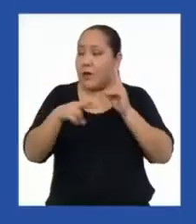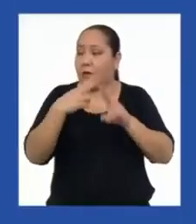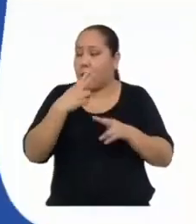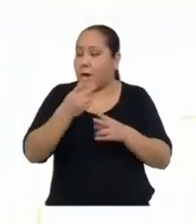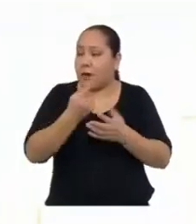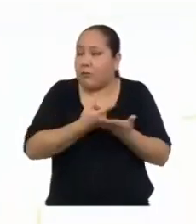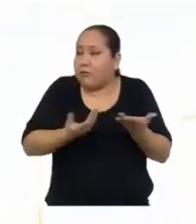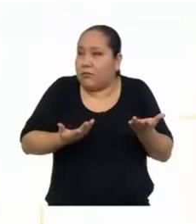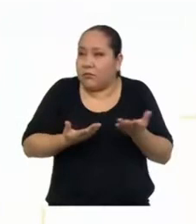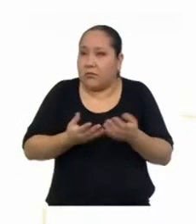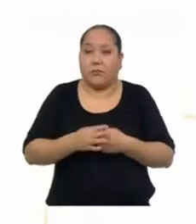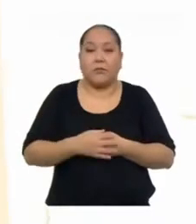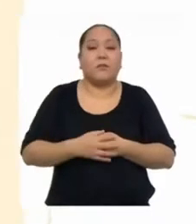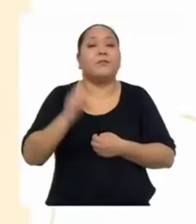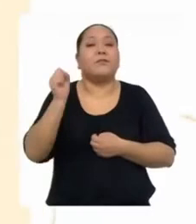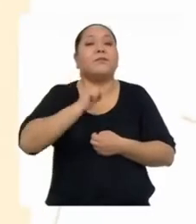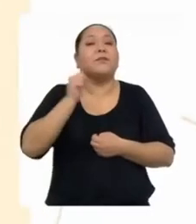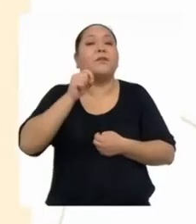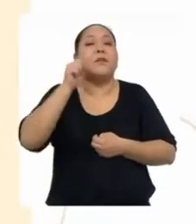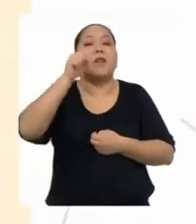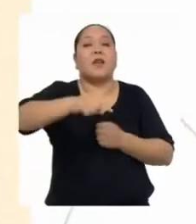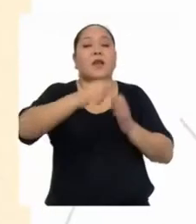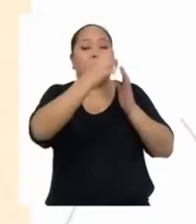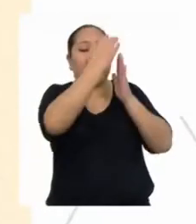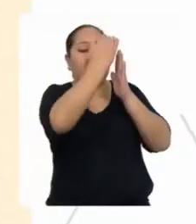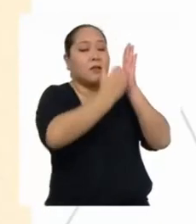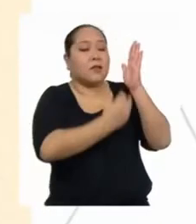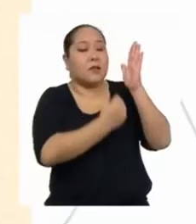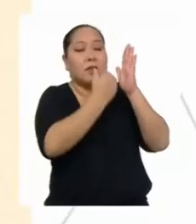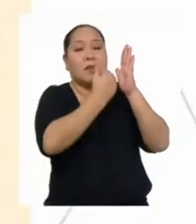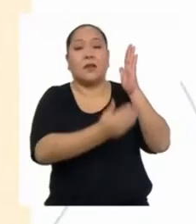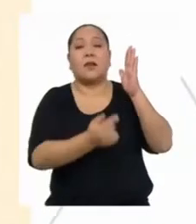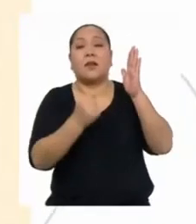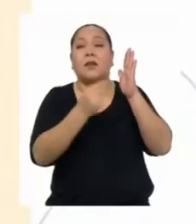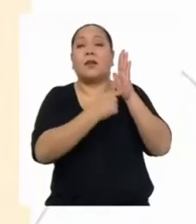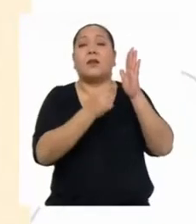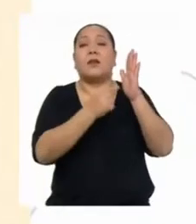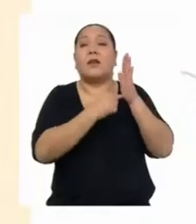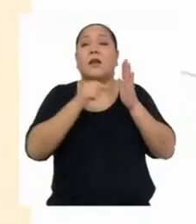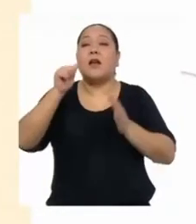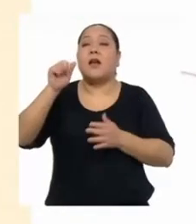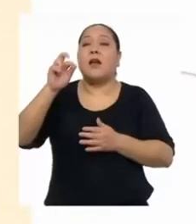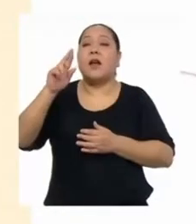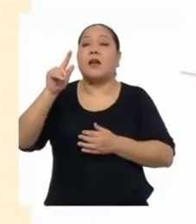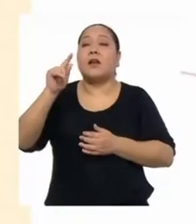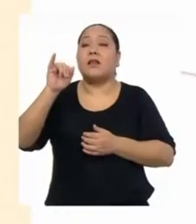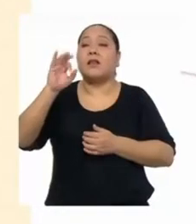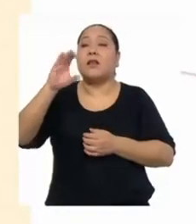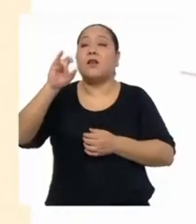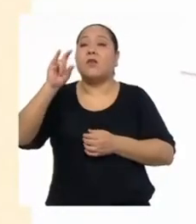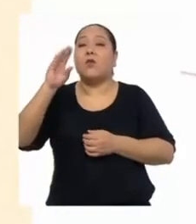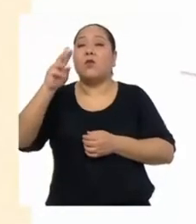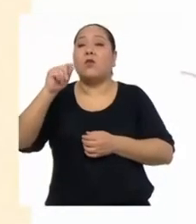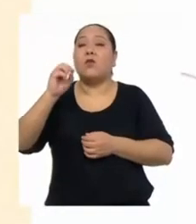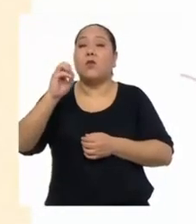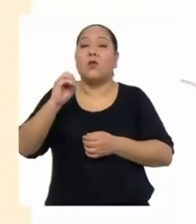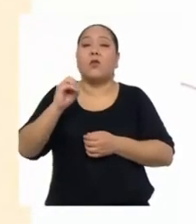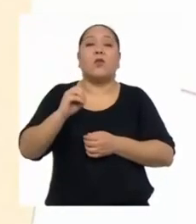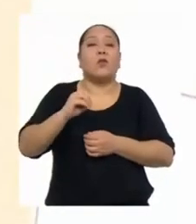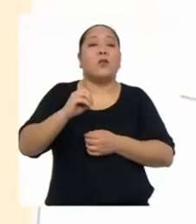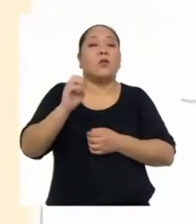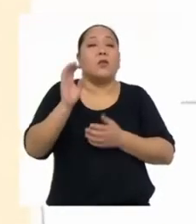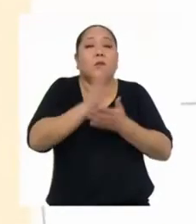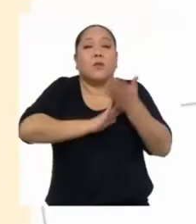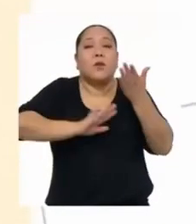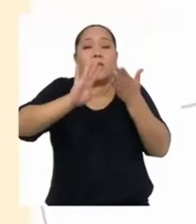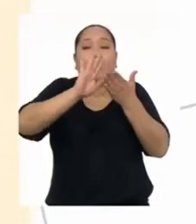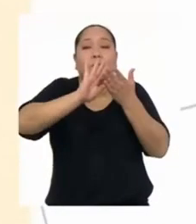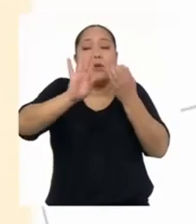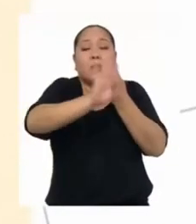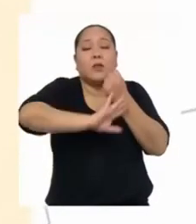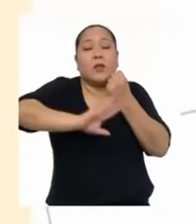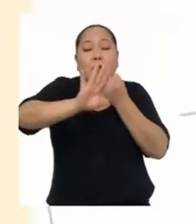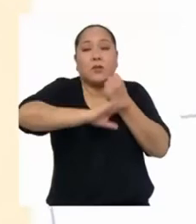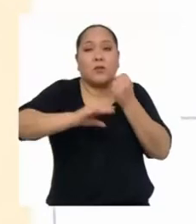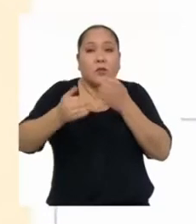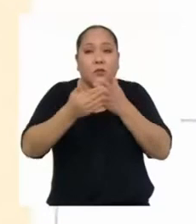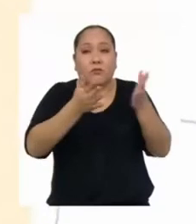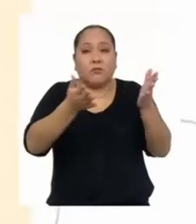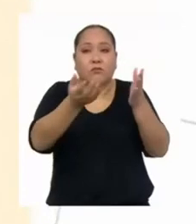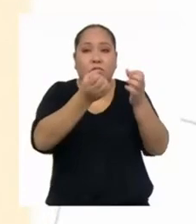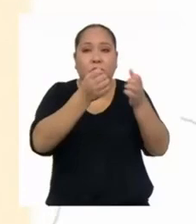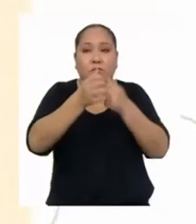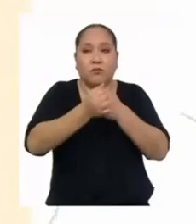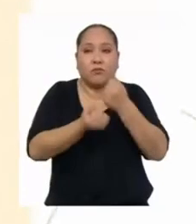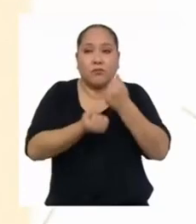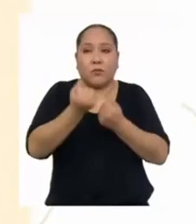supuesto. Este es un artículo sobre la seguridad vial. Lo leo, profesora. Luego del accidente